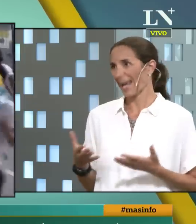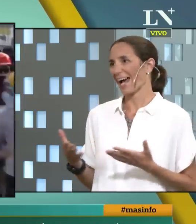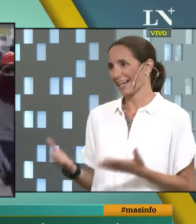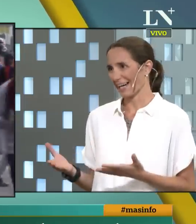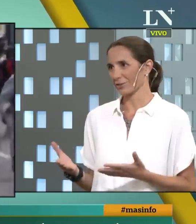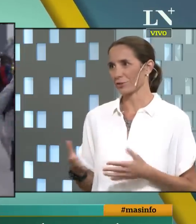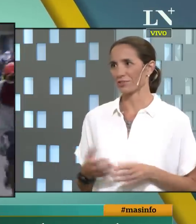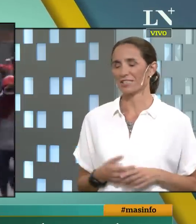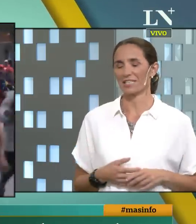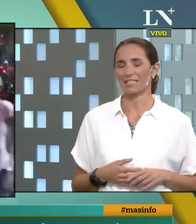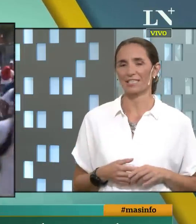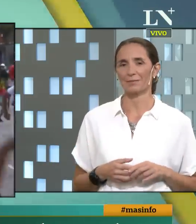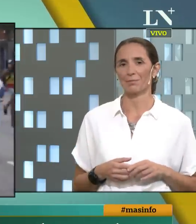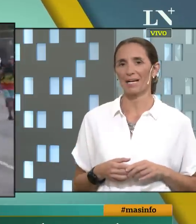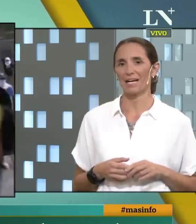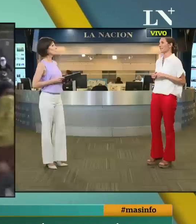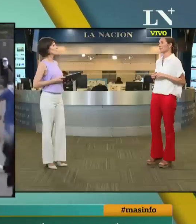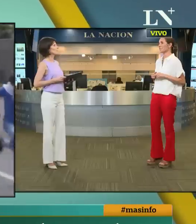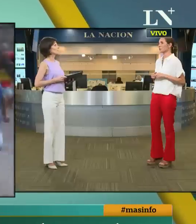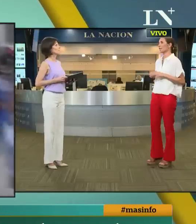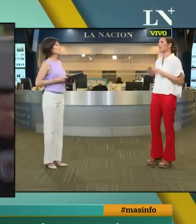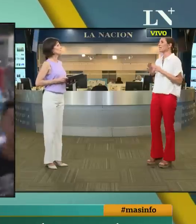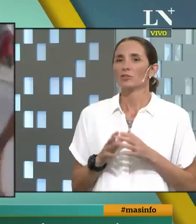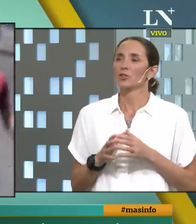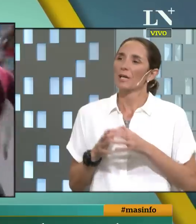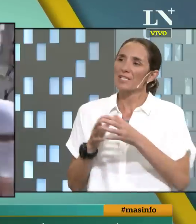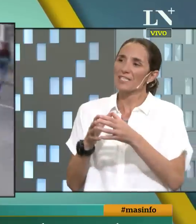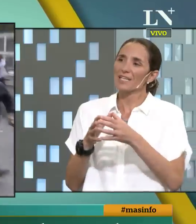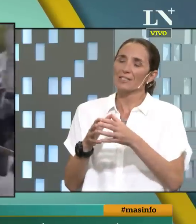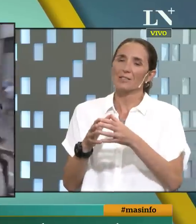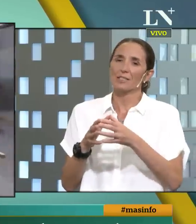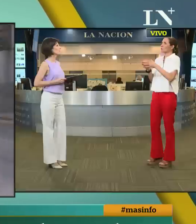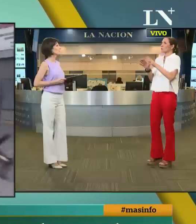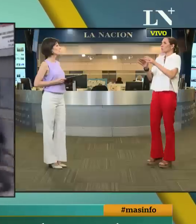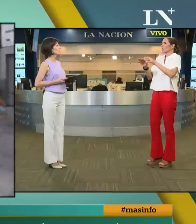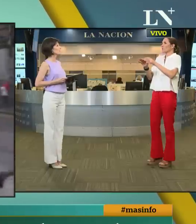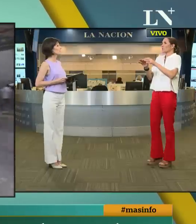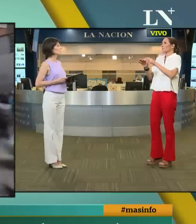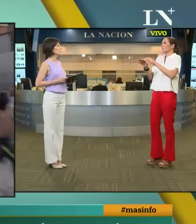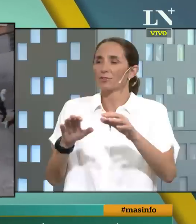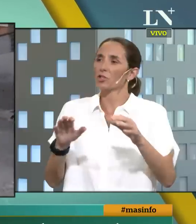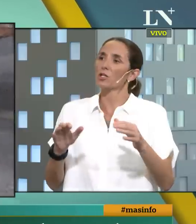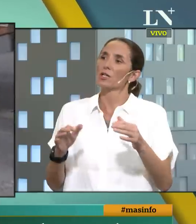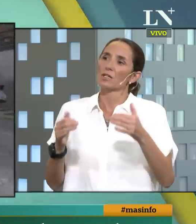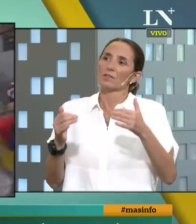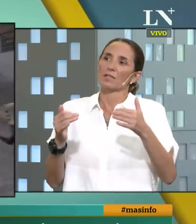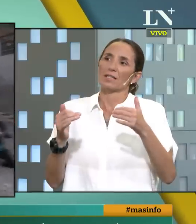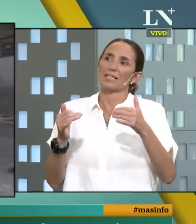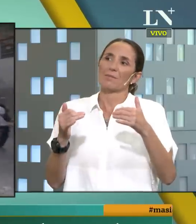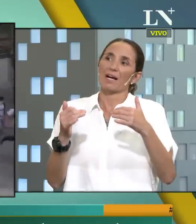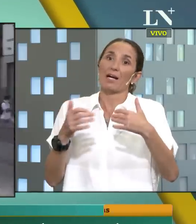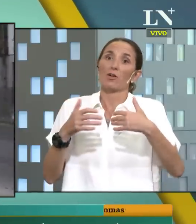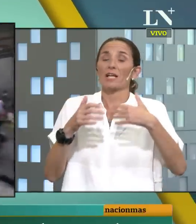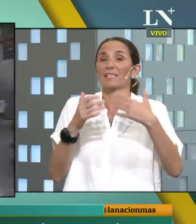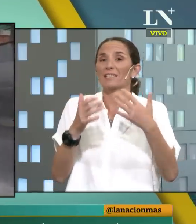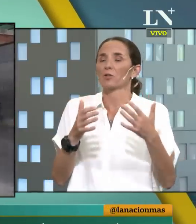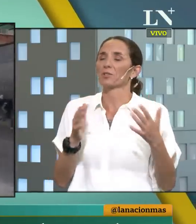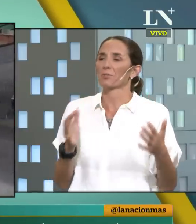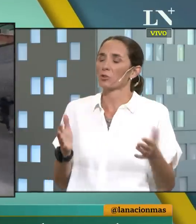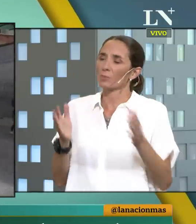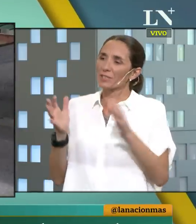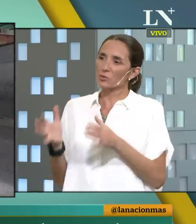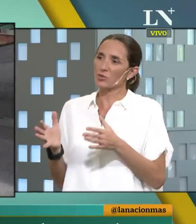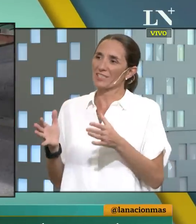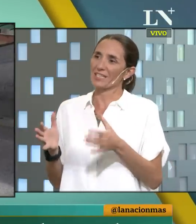negocios, que está a cargo de la embajada en Venezuela, todavía ese encargado de negocios sigue siendo el embajador ante el